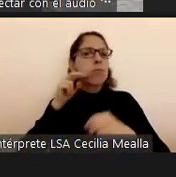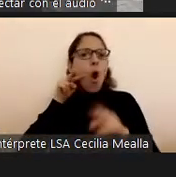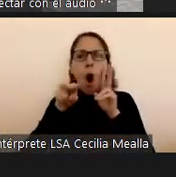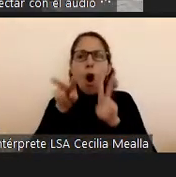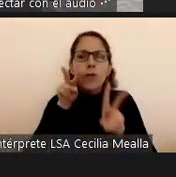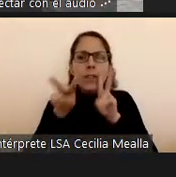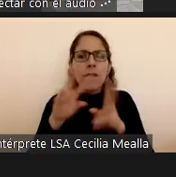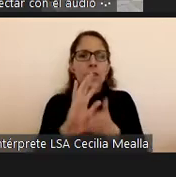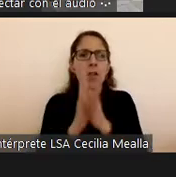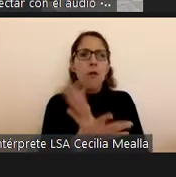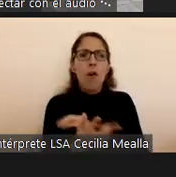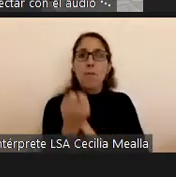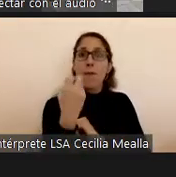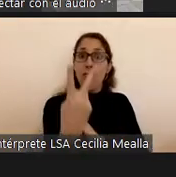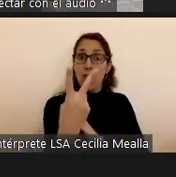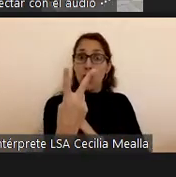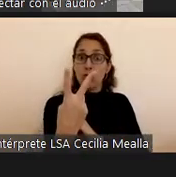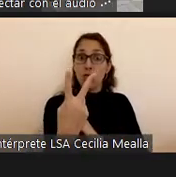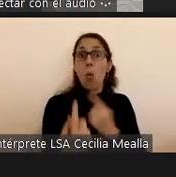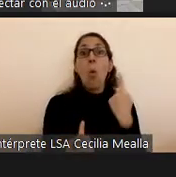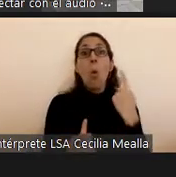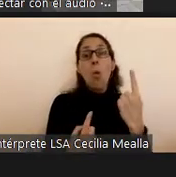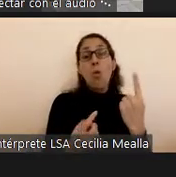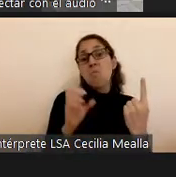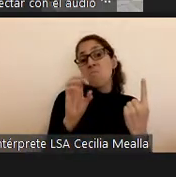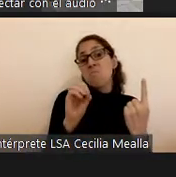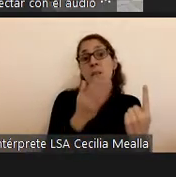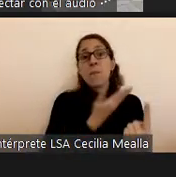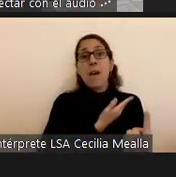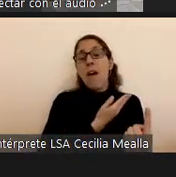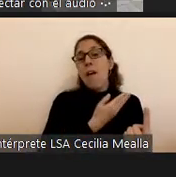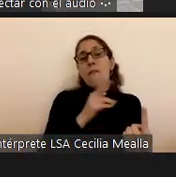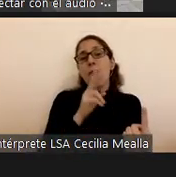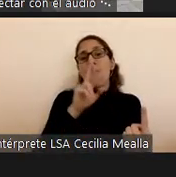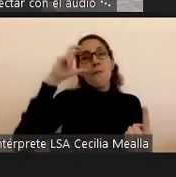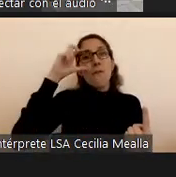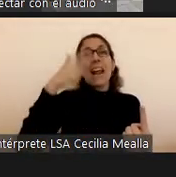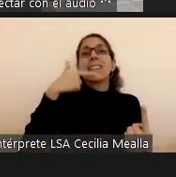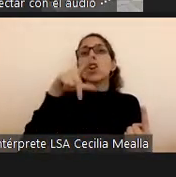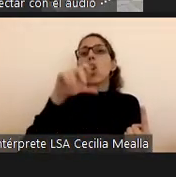observación, que son una en fresco y otra es con coloración.